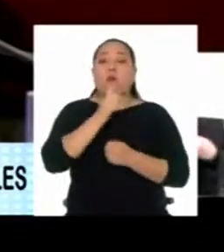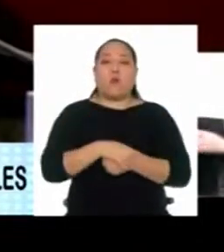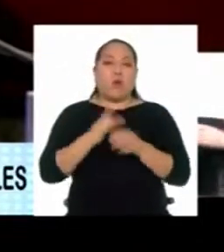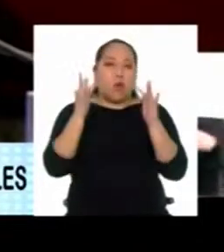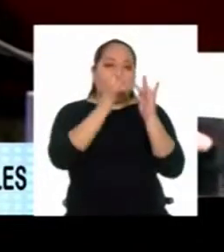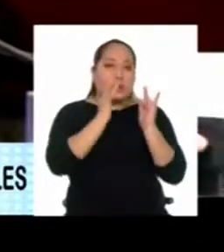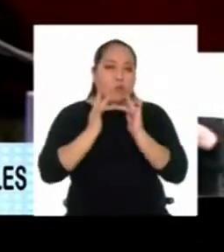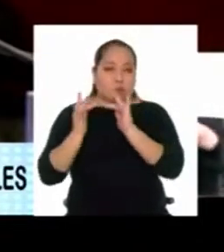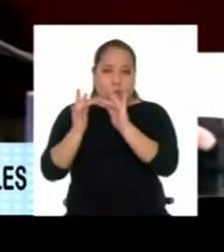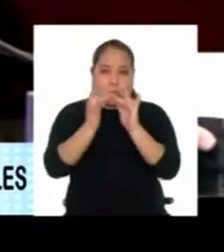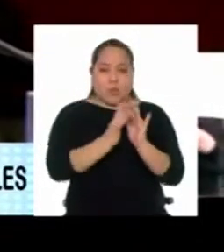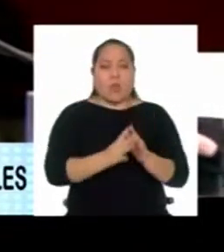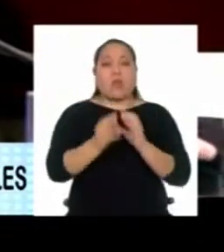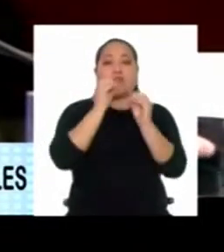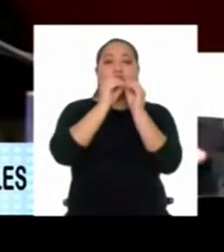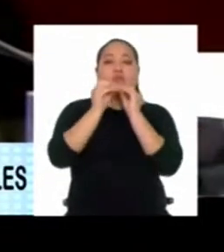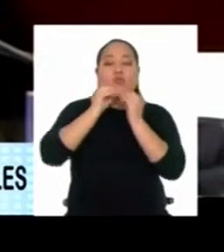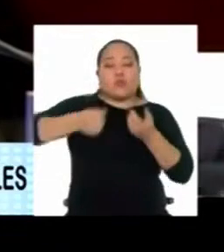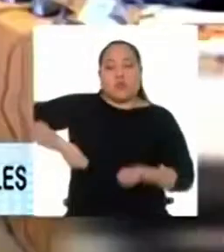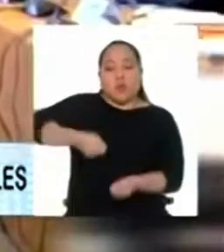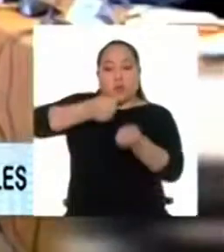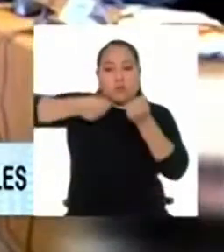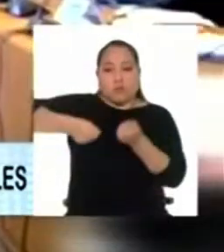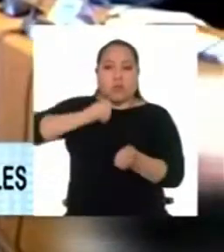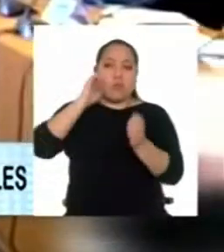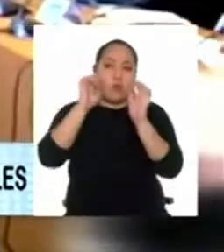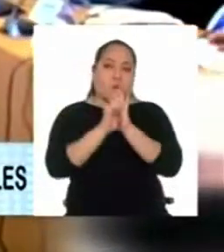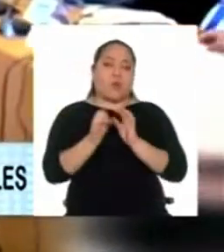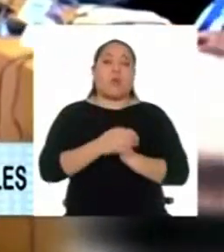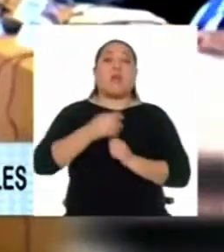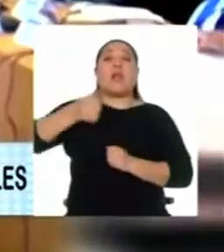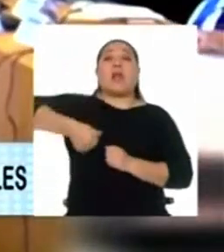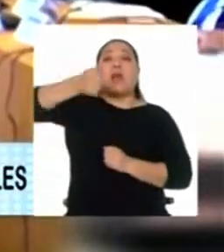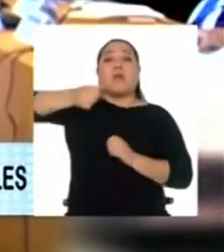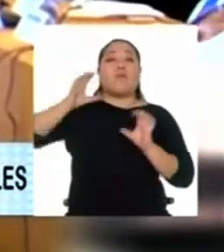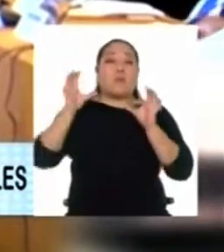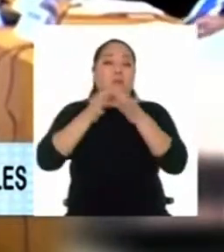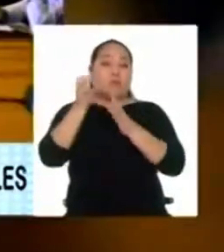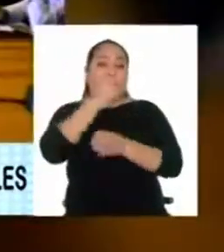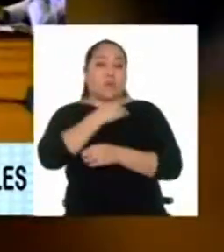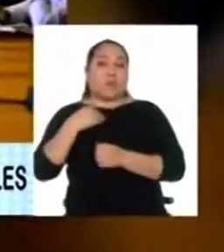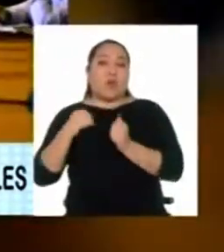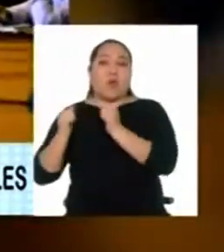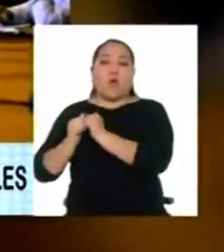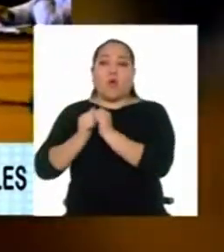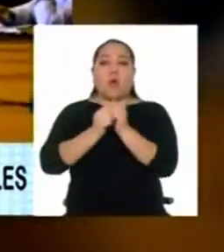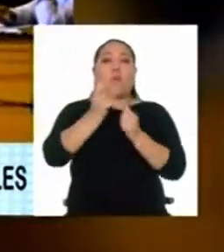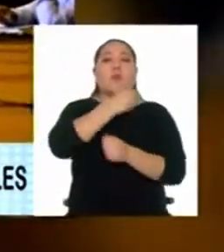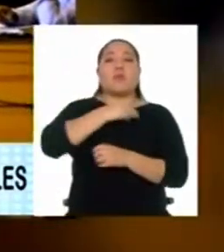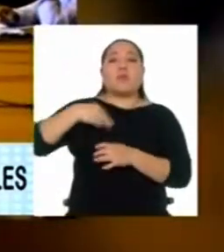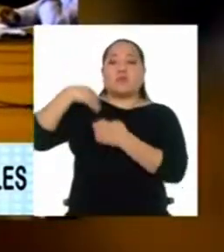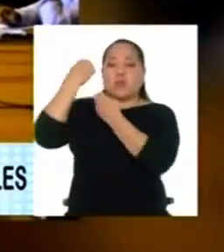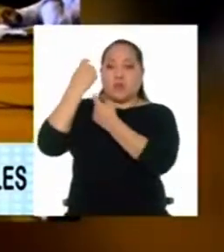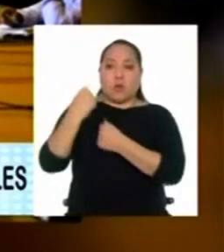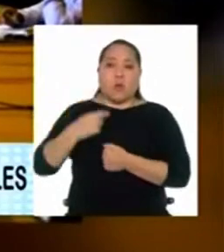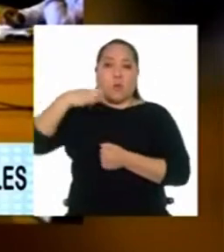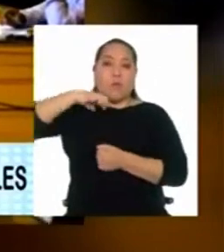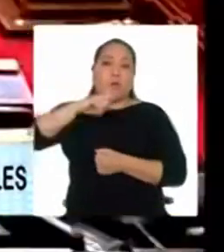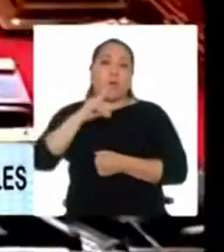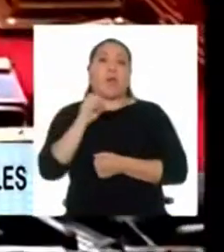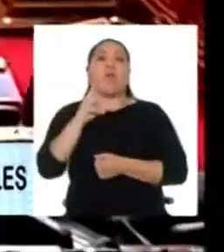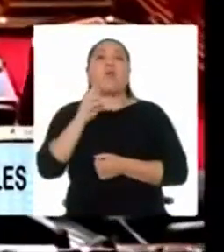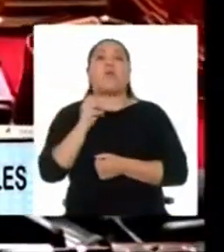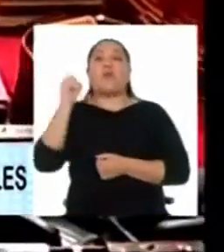en conectividad, en reforma agraria, por ejemplo. La jefa del gabinete estuvo acompañada por el ministro de Economía, Pedro Franque,